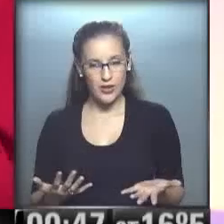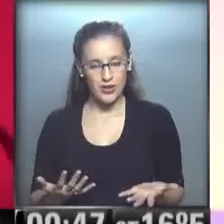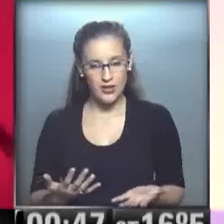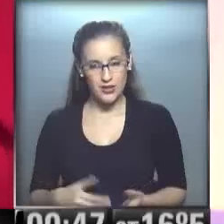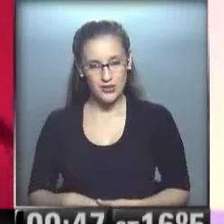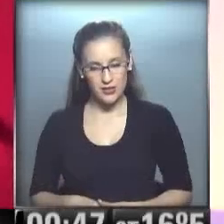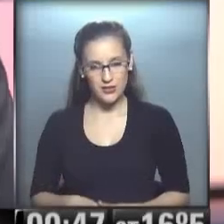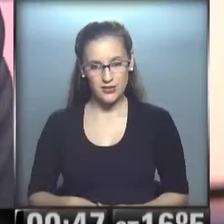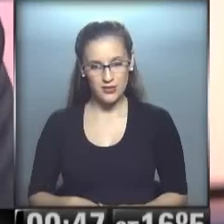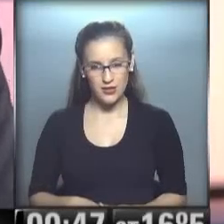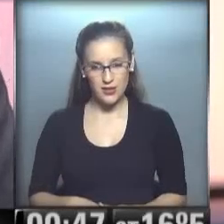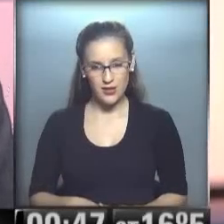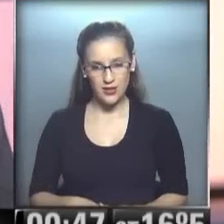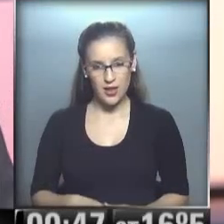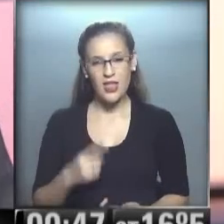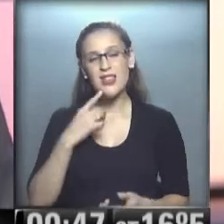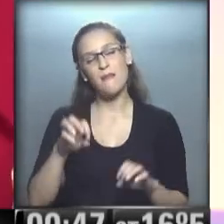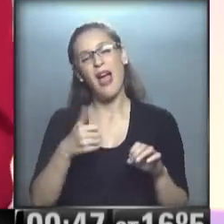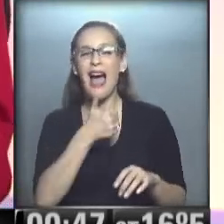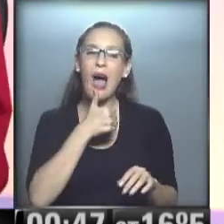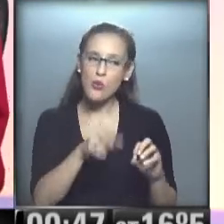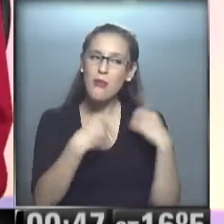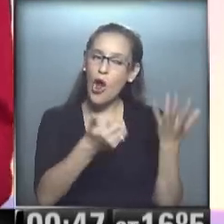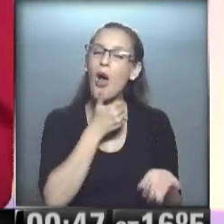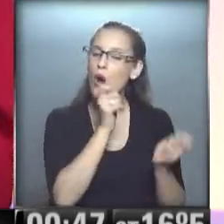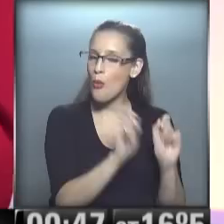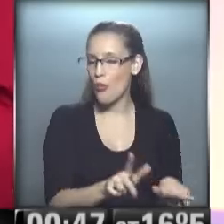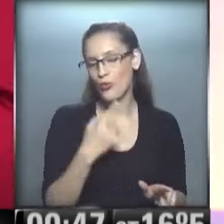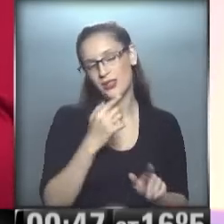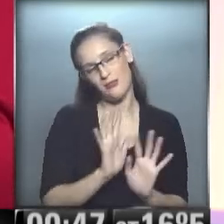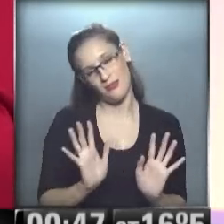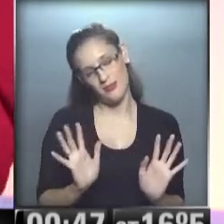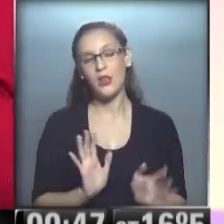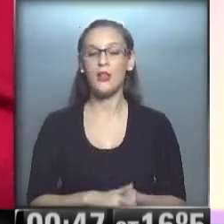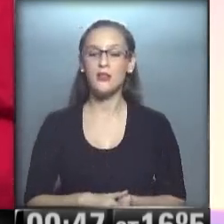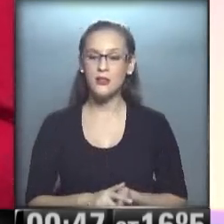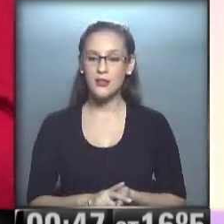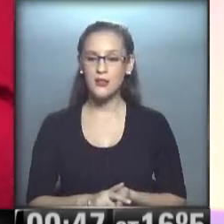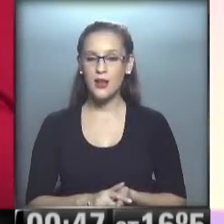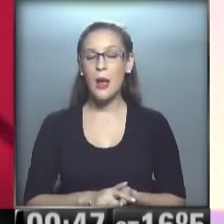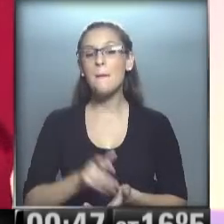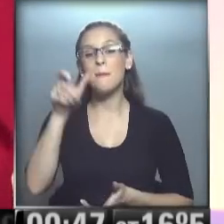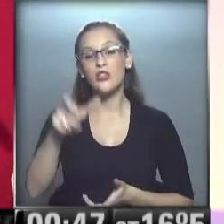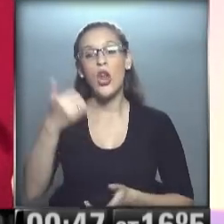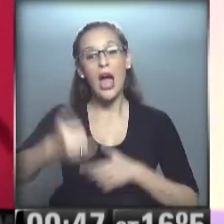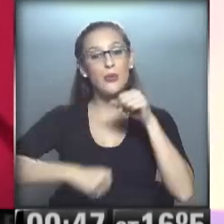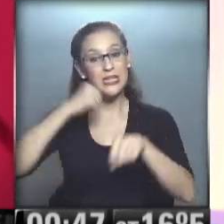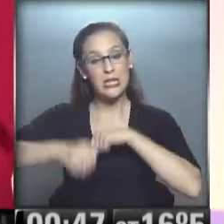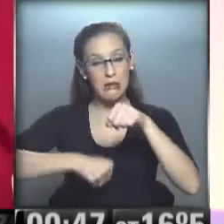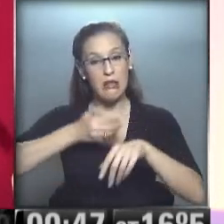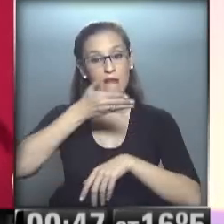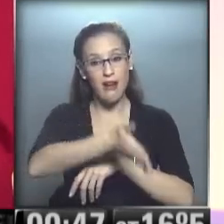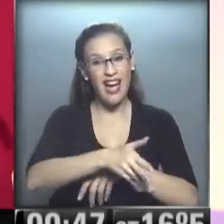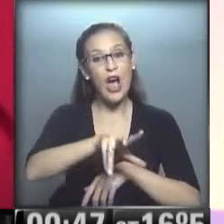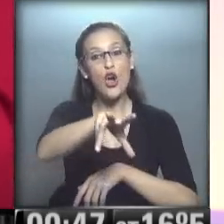que ver qué tiene ese polvo. Vamos por el agua, mejor. Vamos por el agua. Y bueno, en otros también a la gente que iba en bicicleta al boliche le cobraban